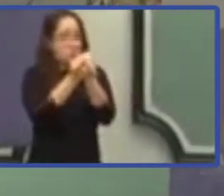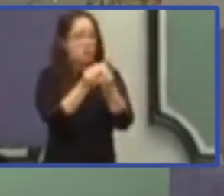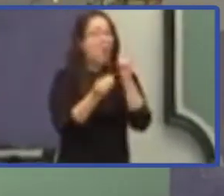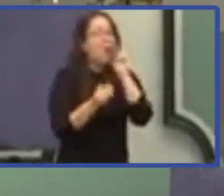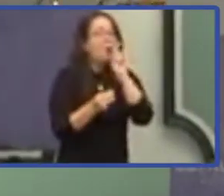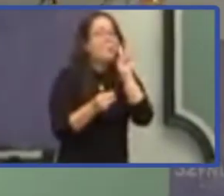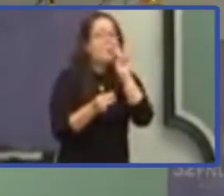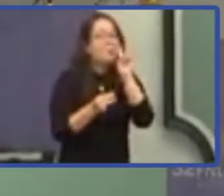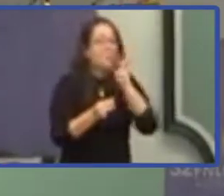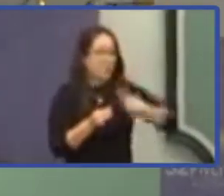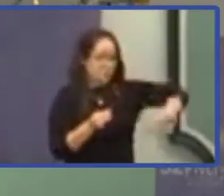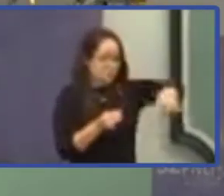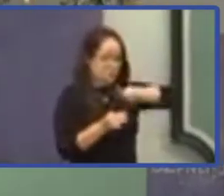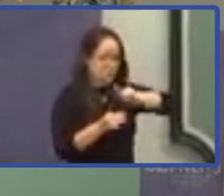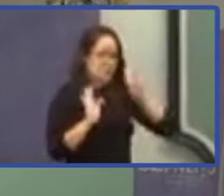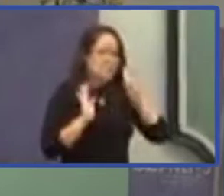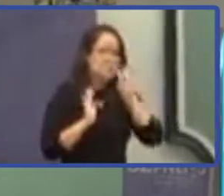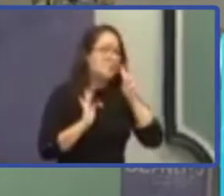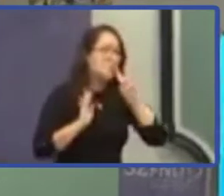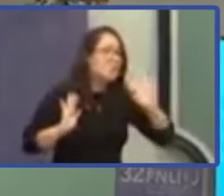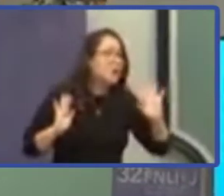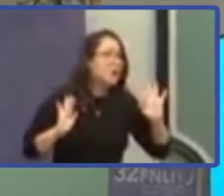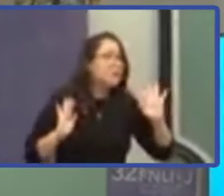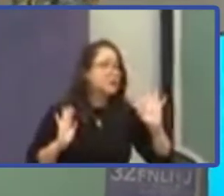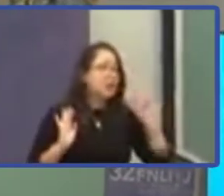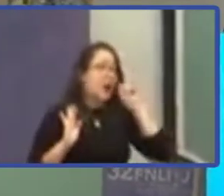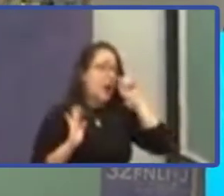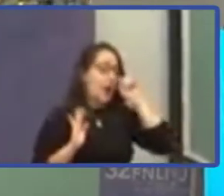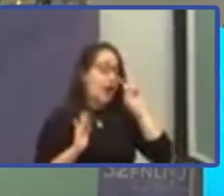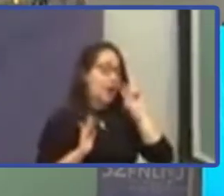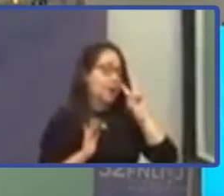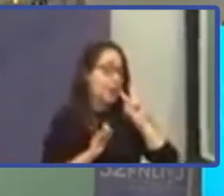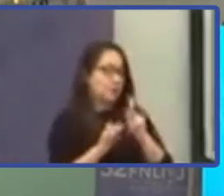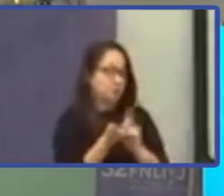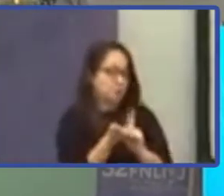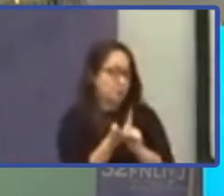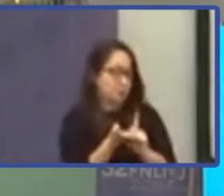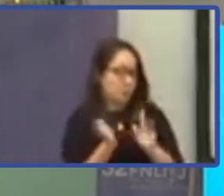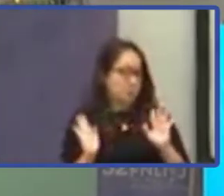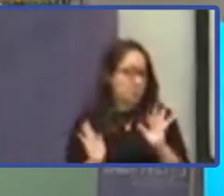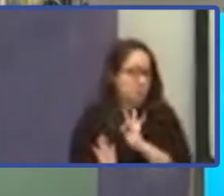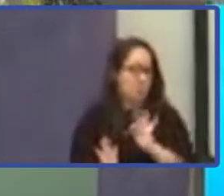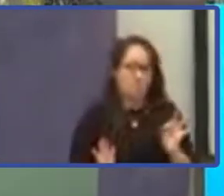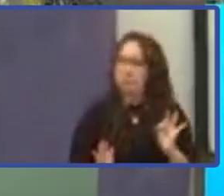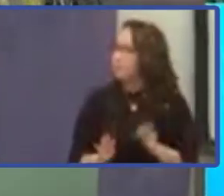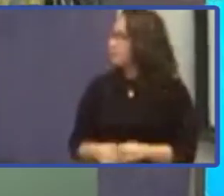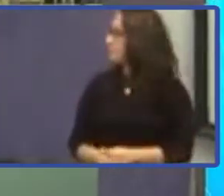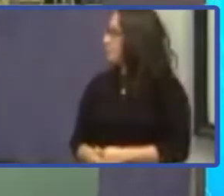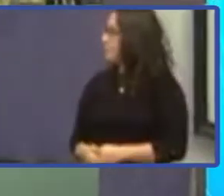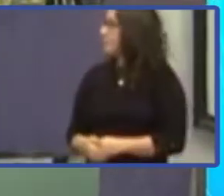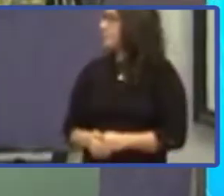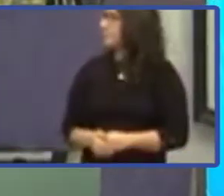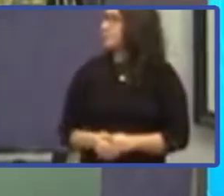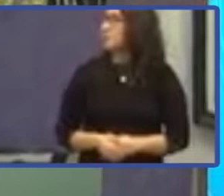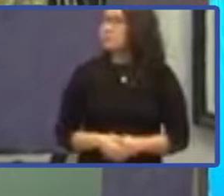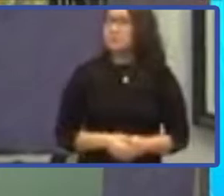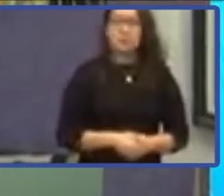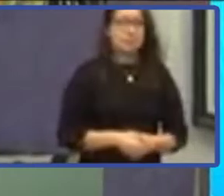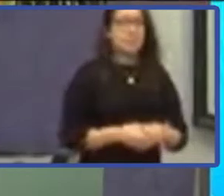hoja por ahí si ustedes toman su pluma sin levantar la pluma del papel